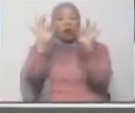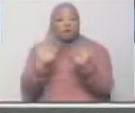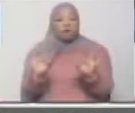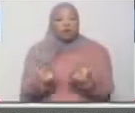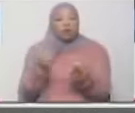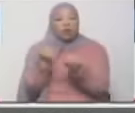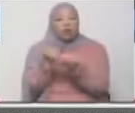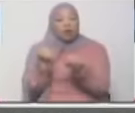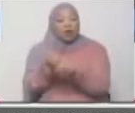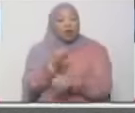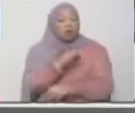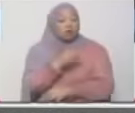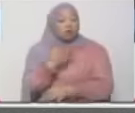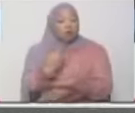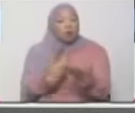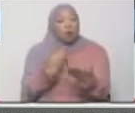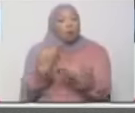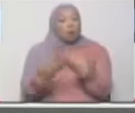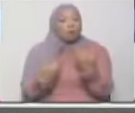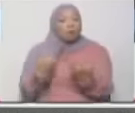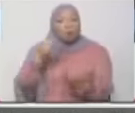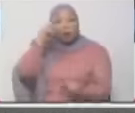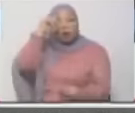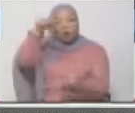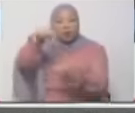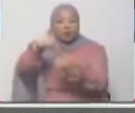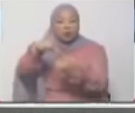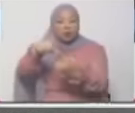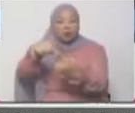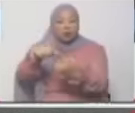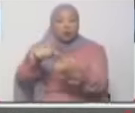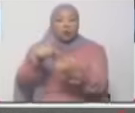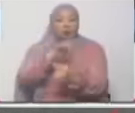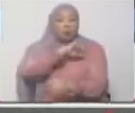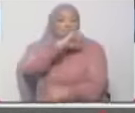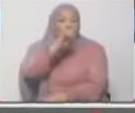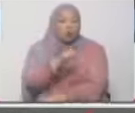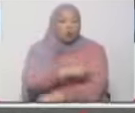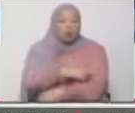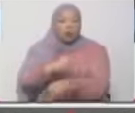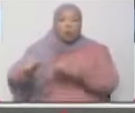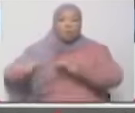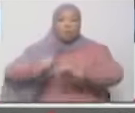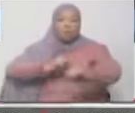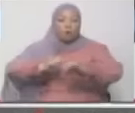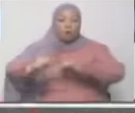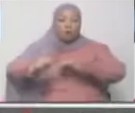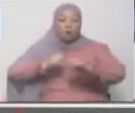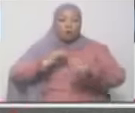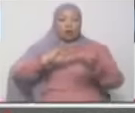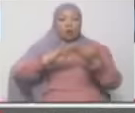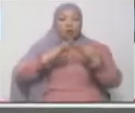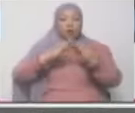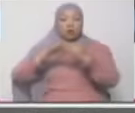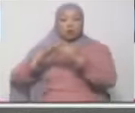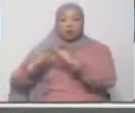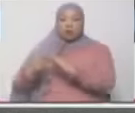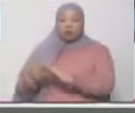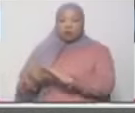para la construcción de un poderoso movimiento de comunas del